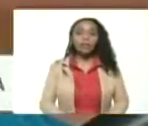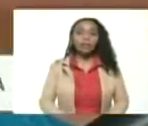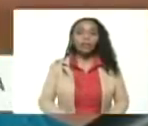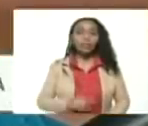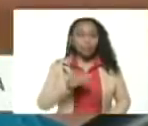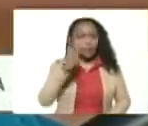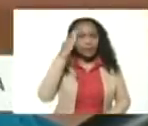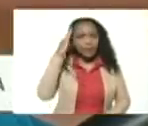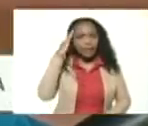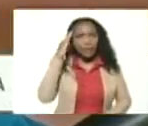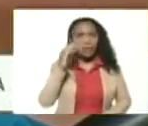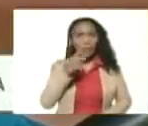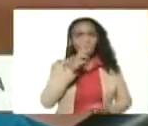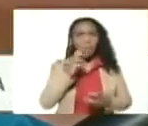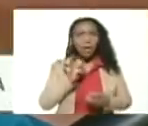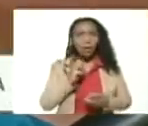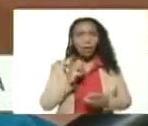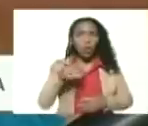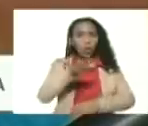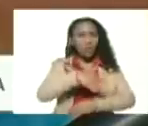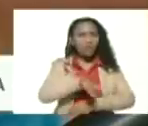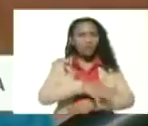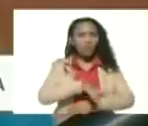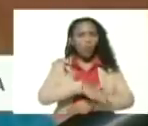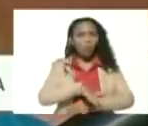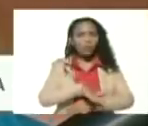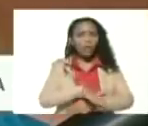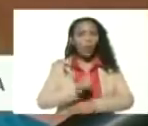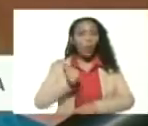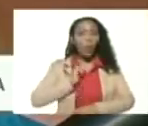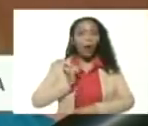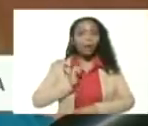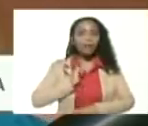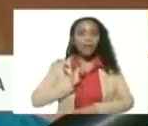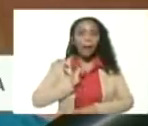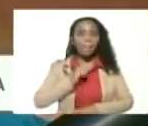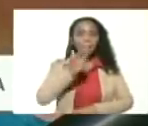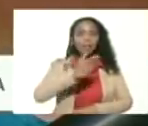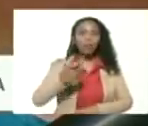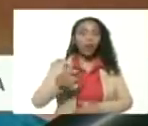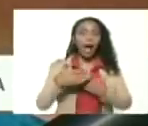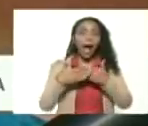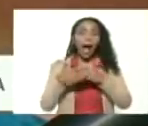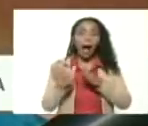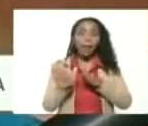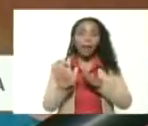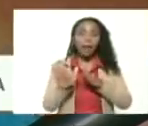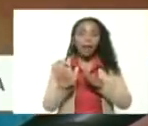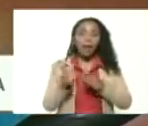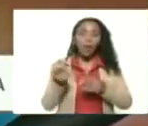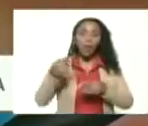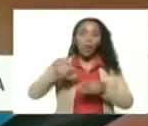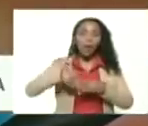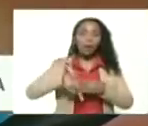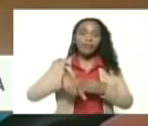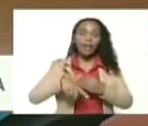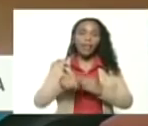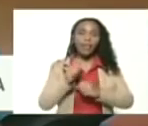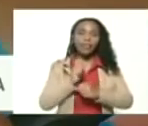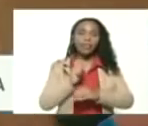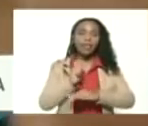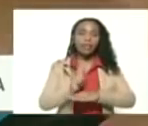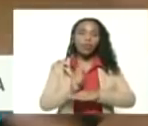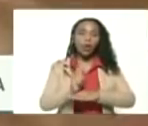saben, donde cualquier persona abre, por ejemplo, una cuenta en